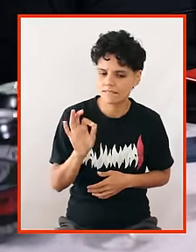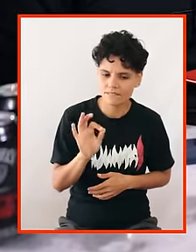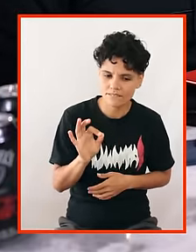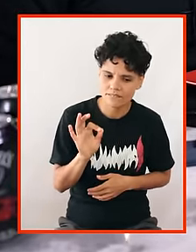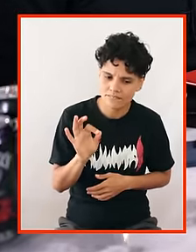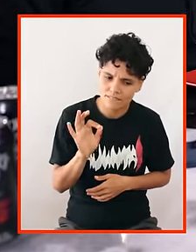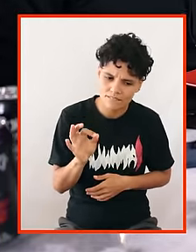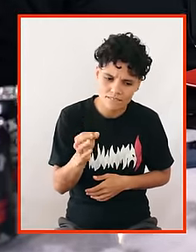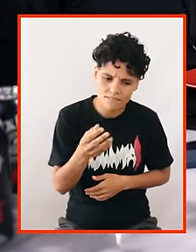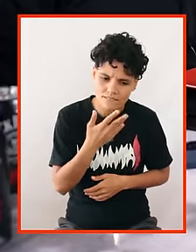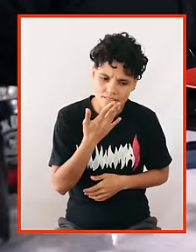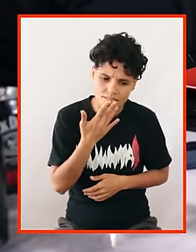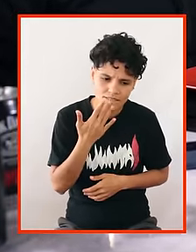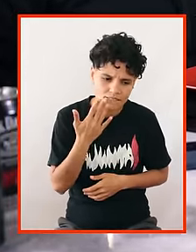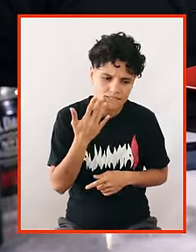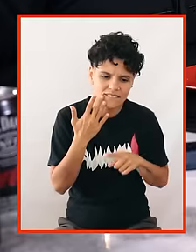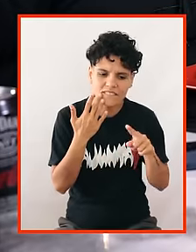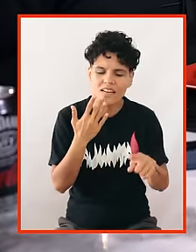No te explico la diarrea, ¿eh?